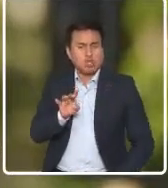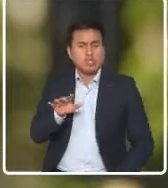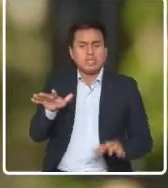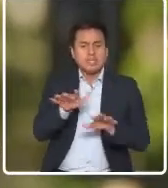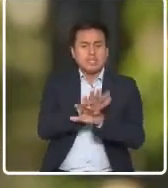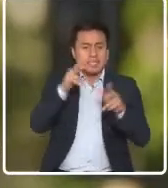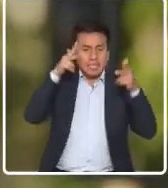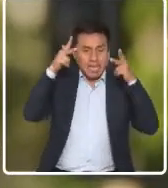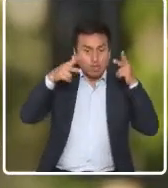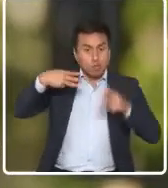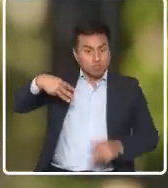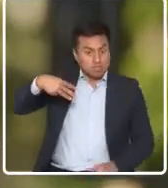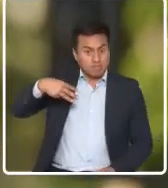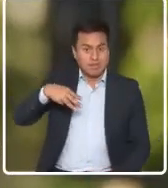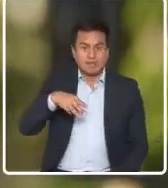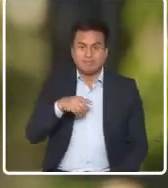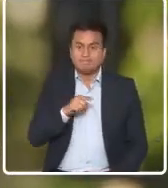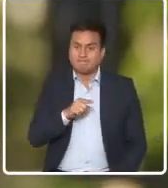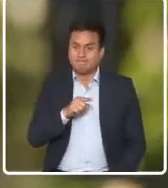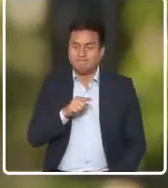Teatro Municipal.